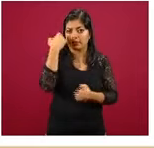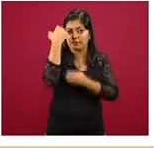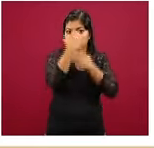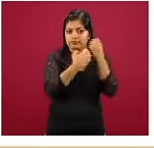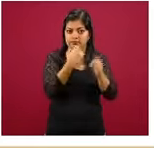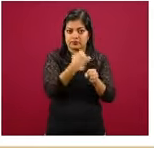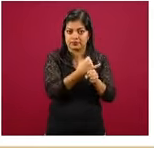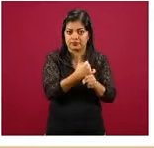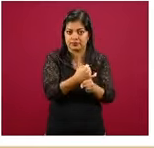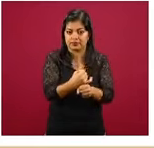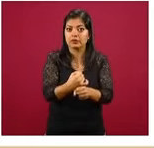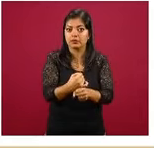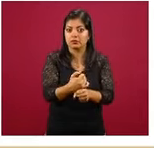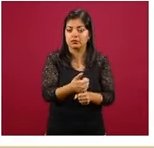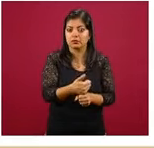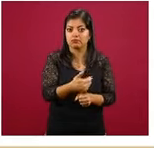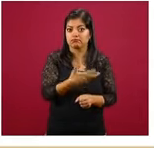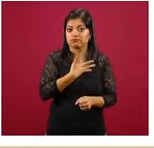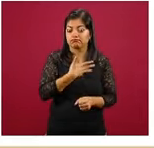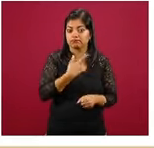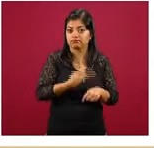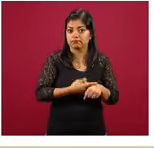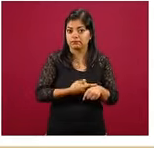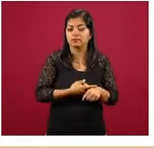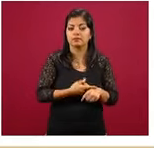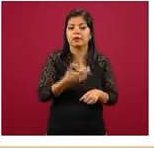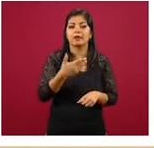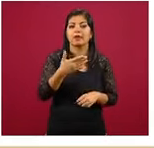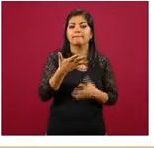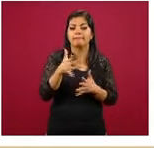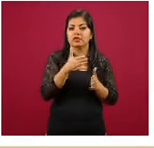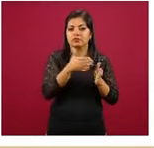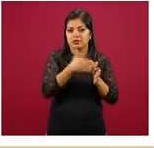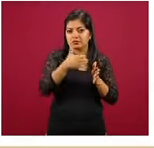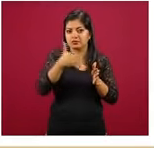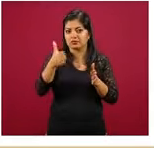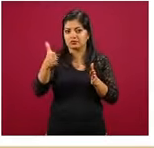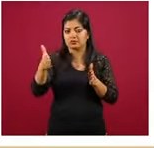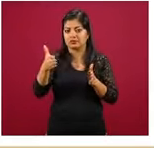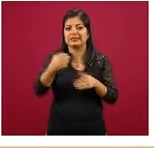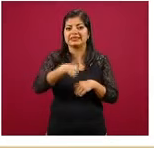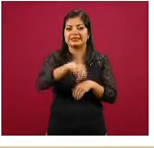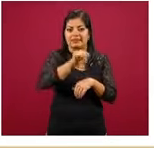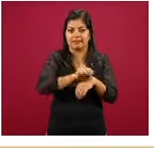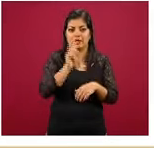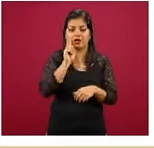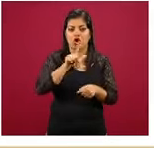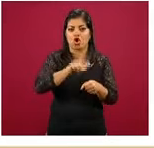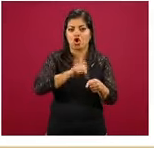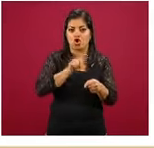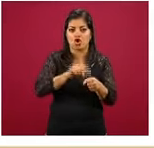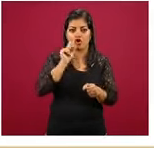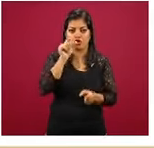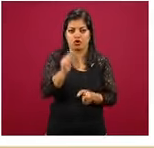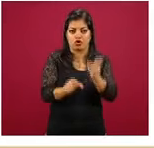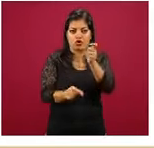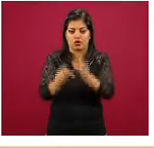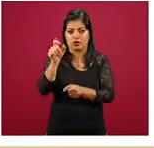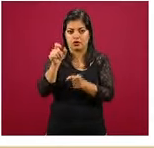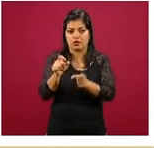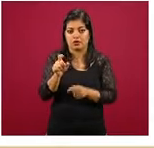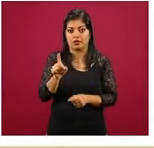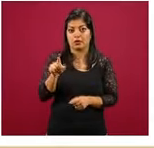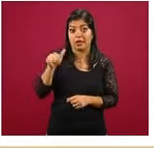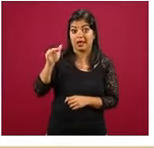estudio, y las podemos ver representadas por semana epidemiológica en cada uno de esos tres colores de las barras. La barra